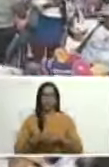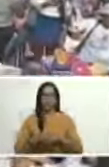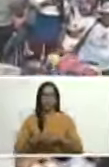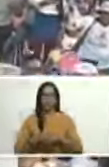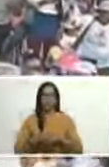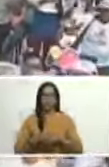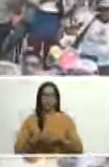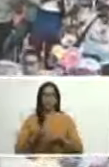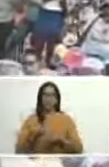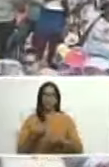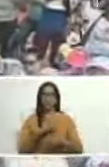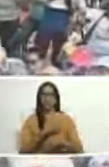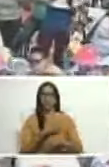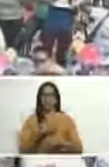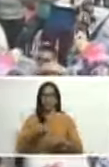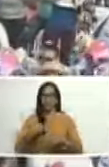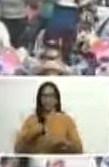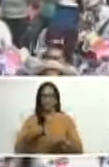Yo quisiera